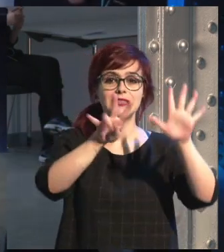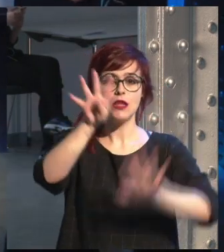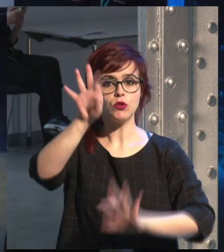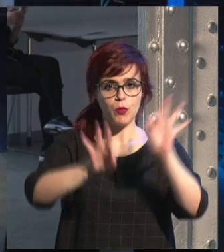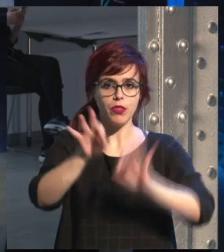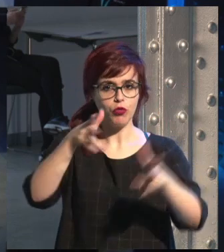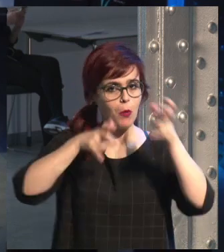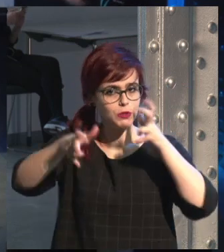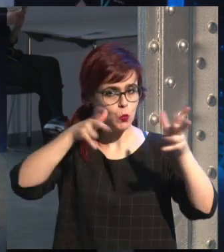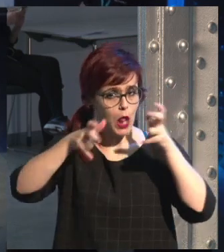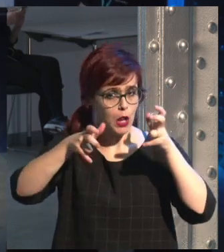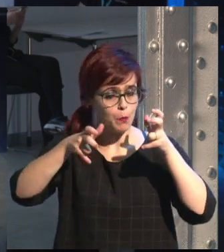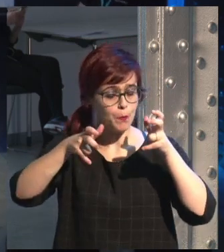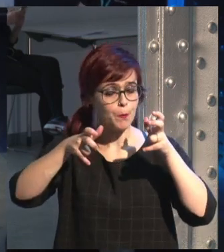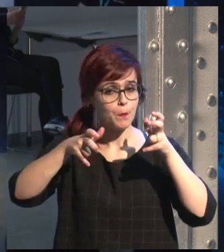visuales.